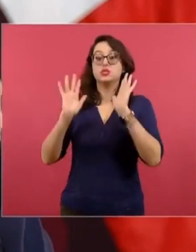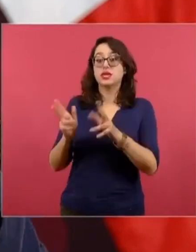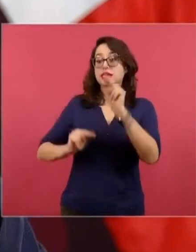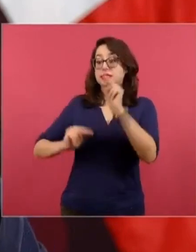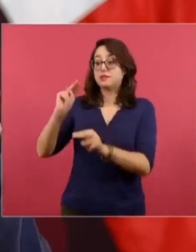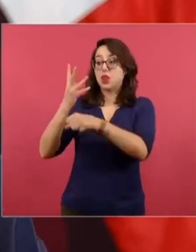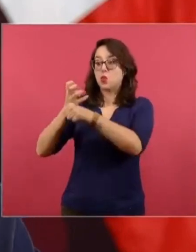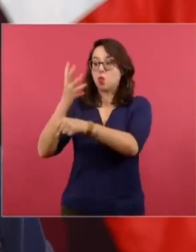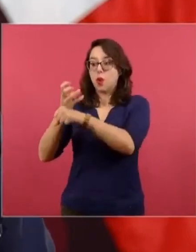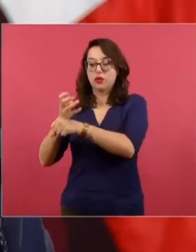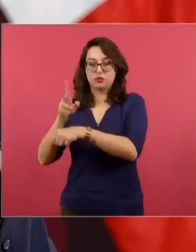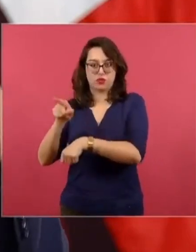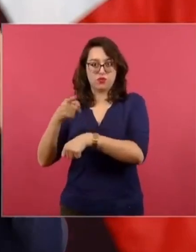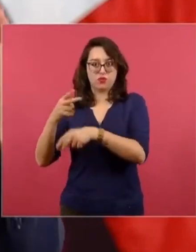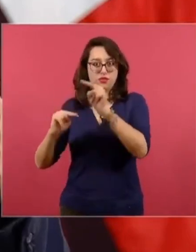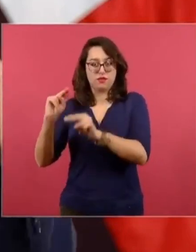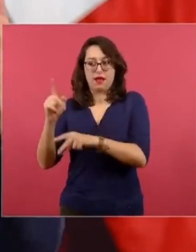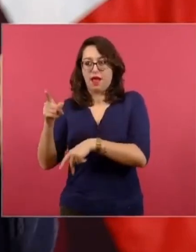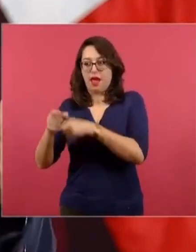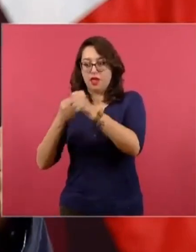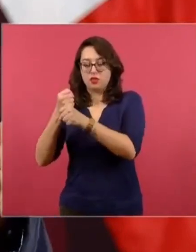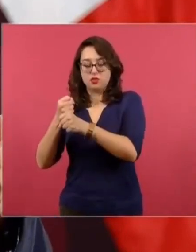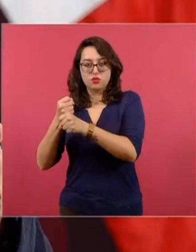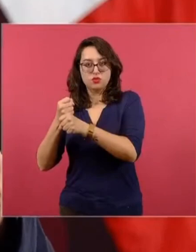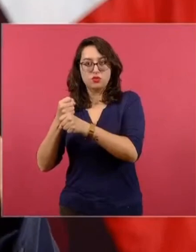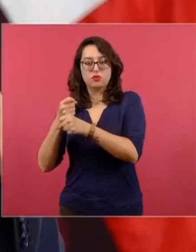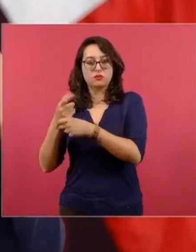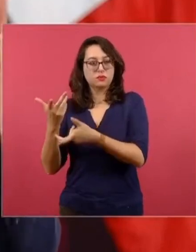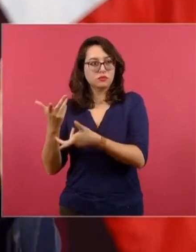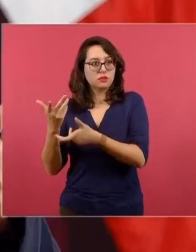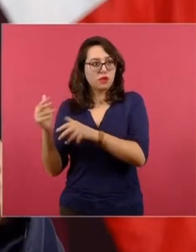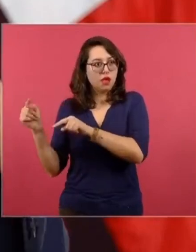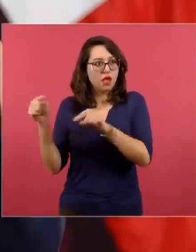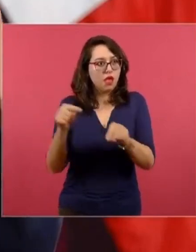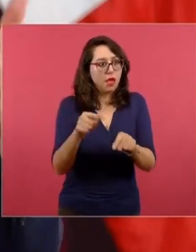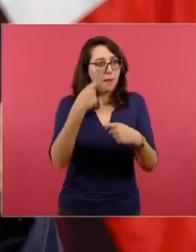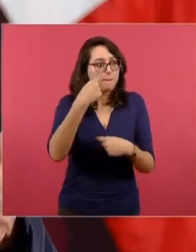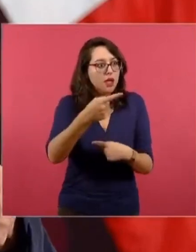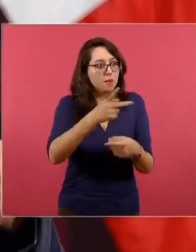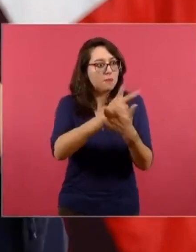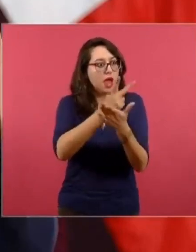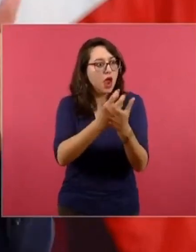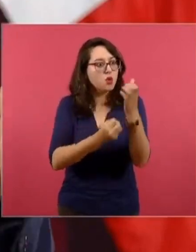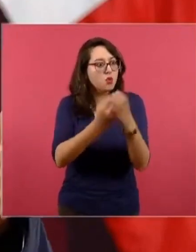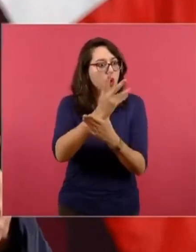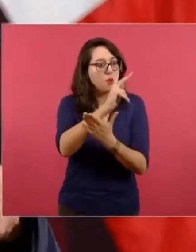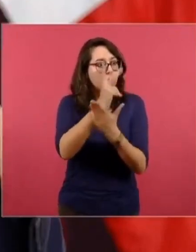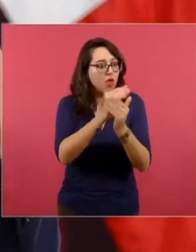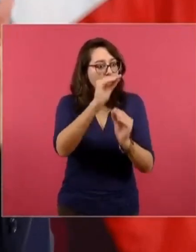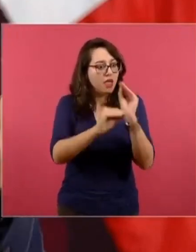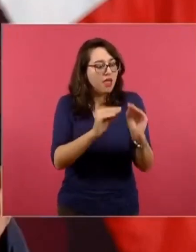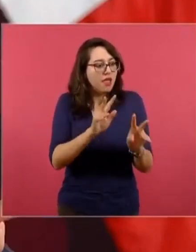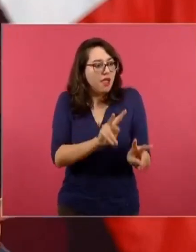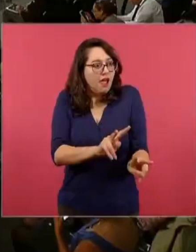de prácticas viendo cómo discutían sus maestros el codiseño, el plan de estudios, el programa